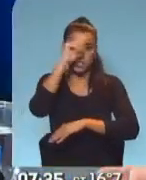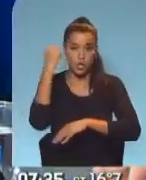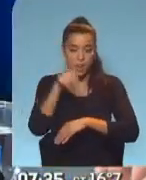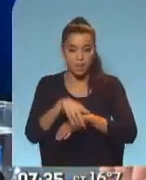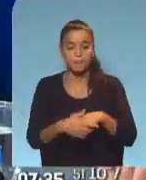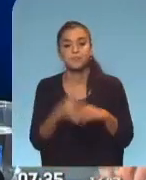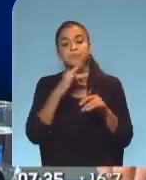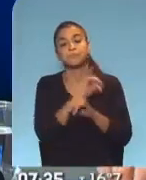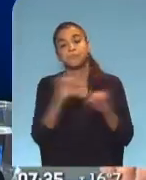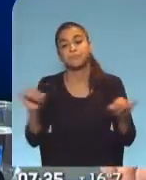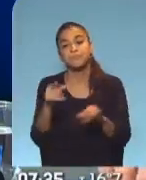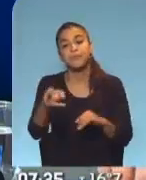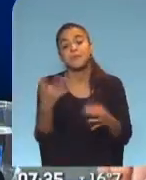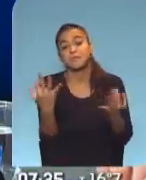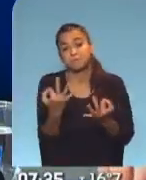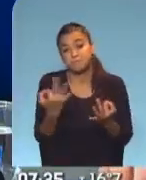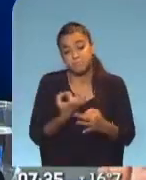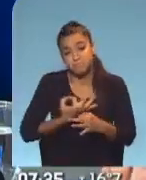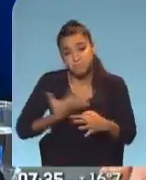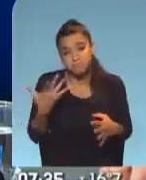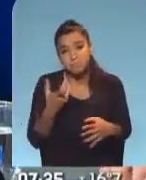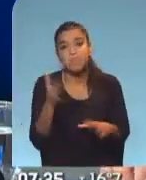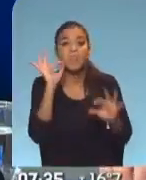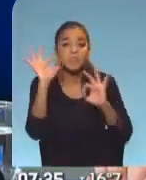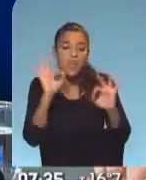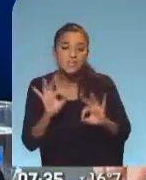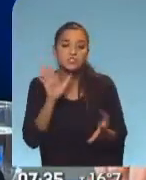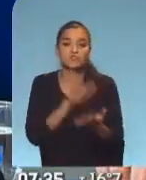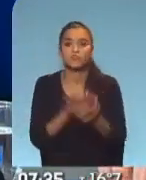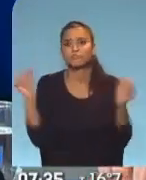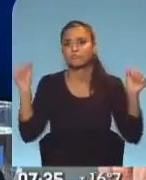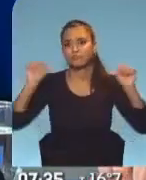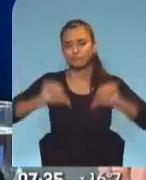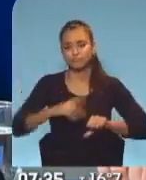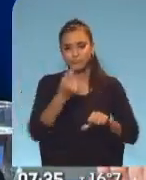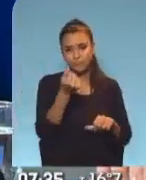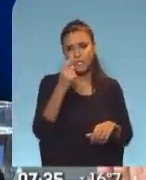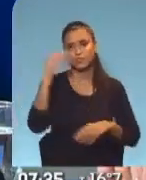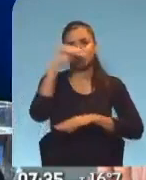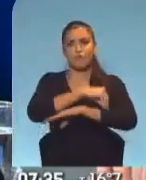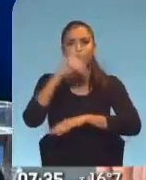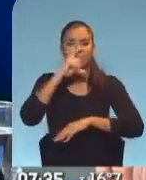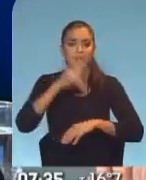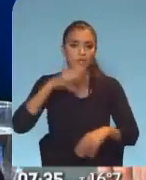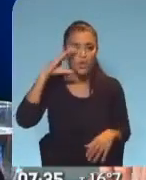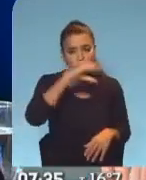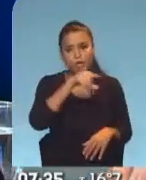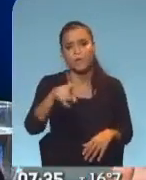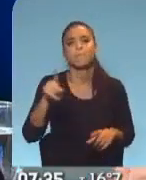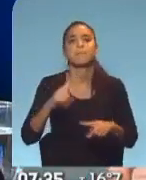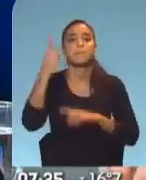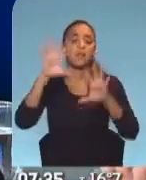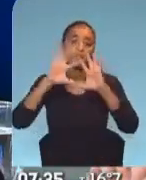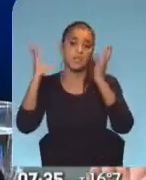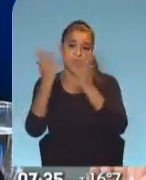Bueno, allí lo anunciábamos con este especialista, brindamos algunos detalles en lo que tiene que ver con la caída histórica del precio del petróleo. A ver, comenzamos por lo internacional y